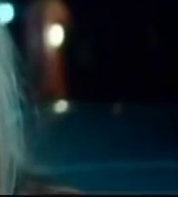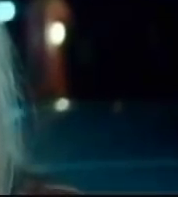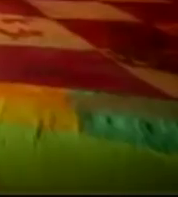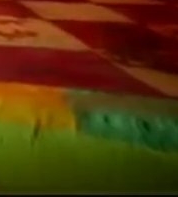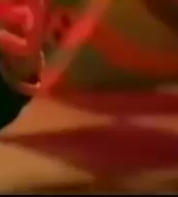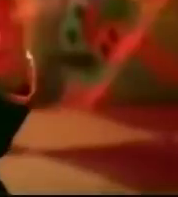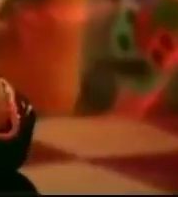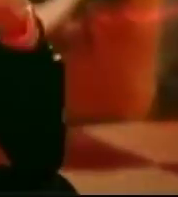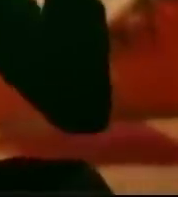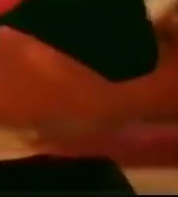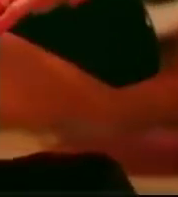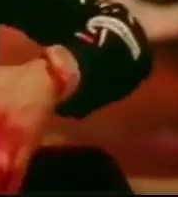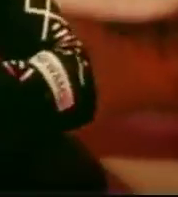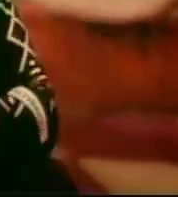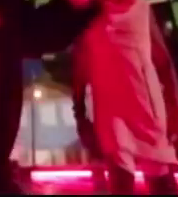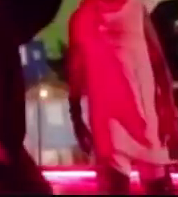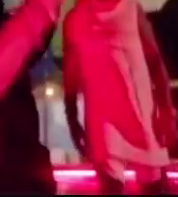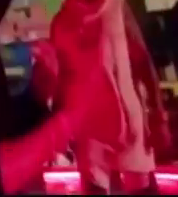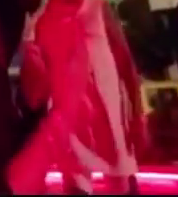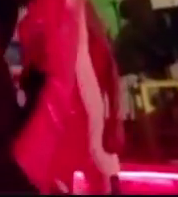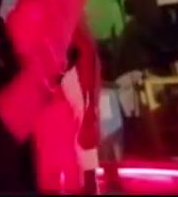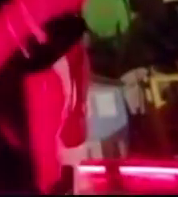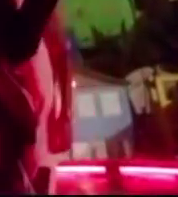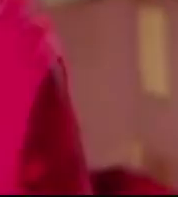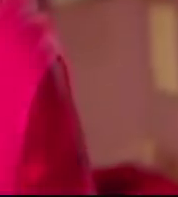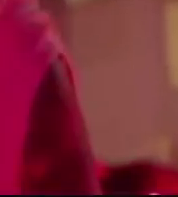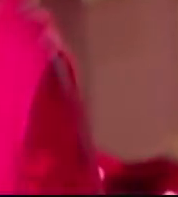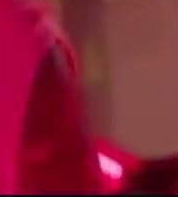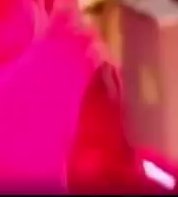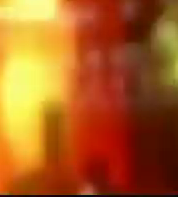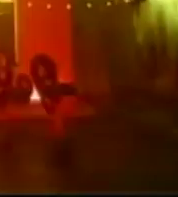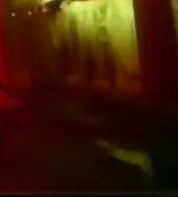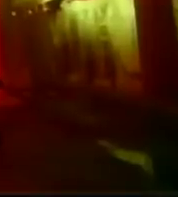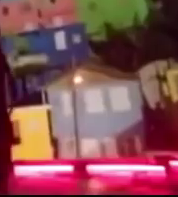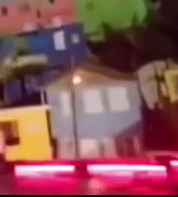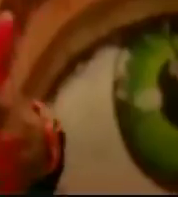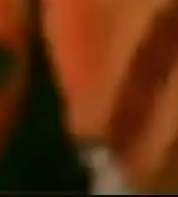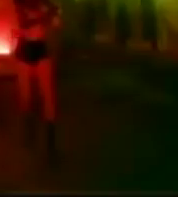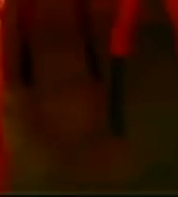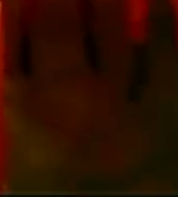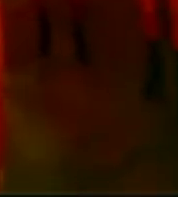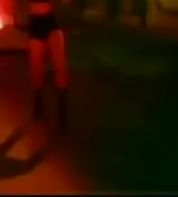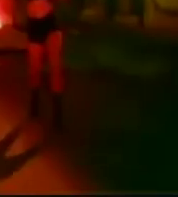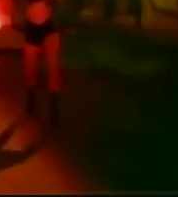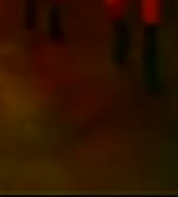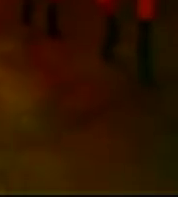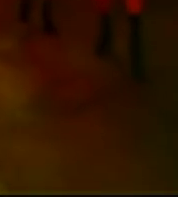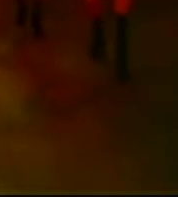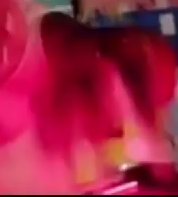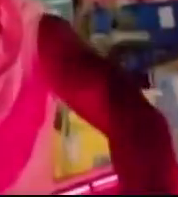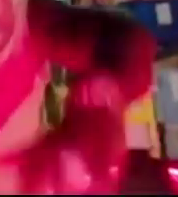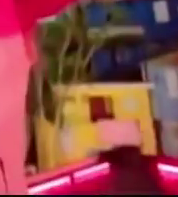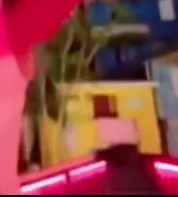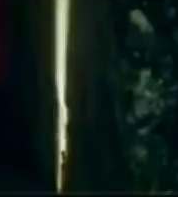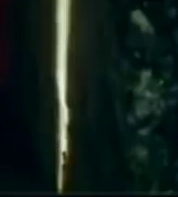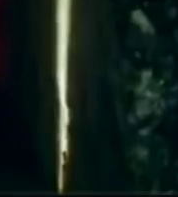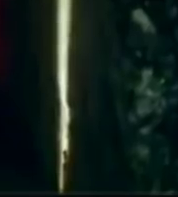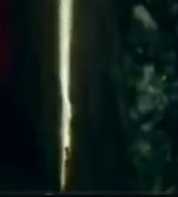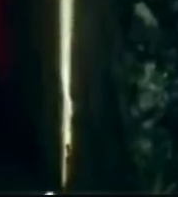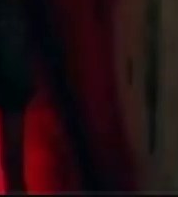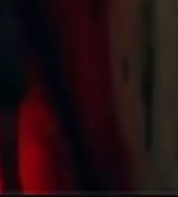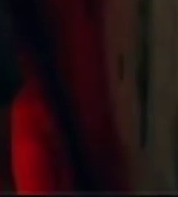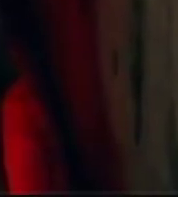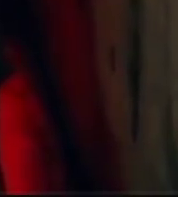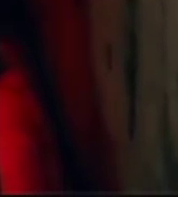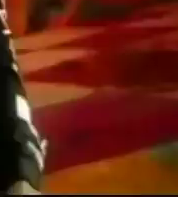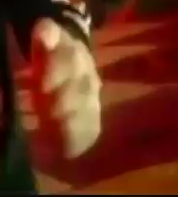Que nos vuelvan a poner la canción de aquel día. Un reggaetón en lo oscuro era lo que ella